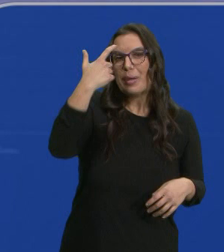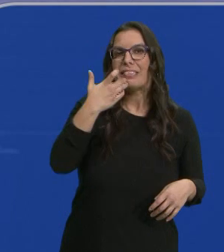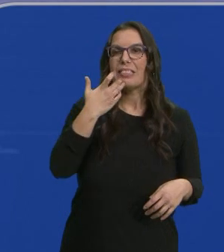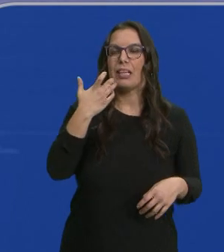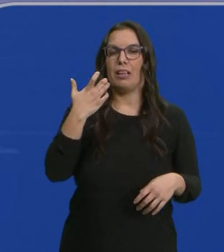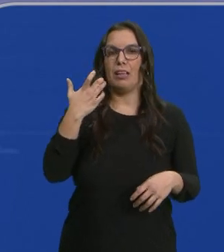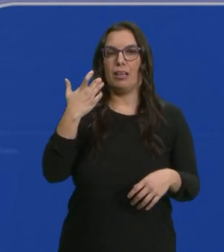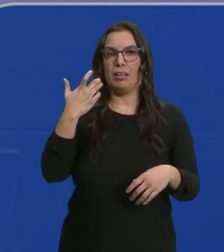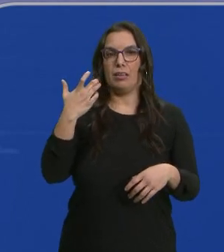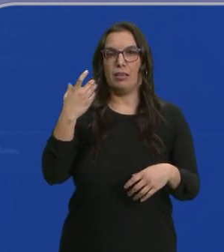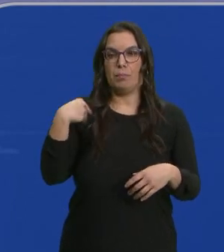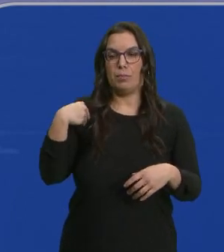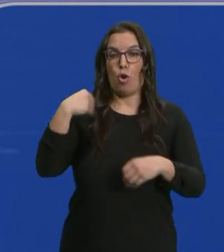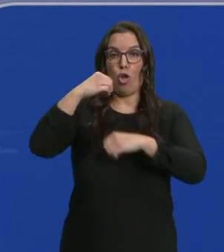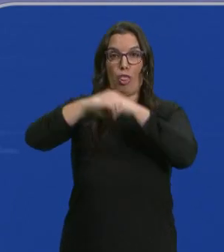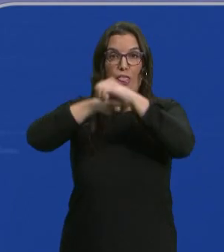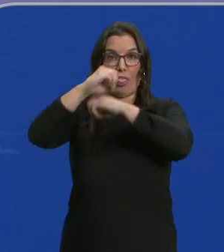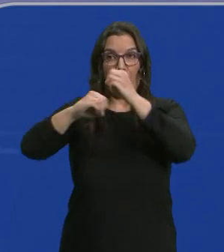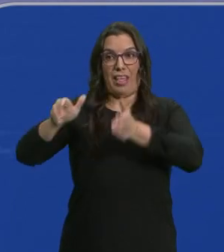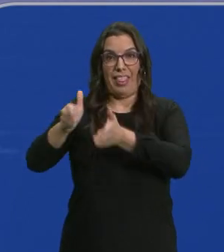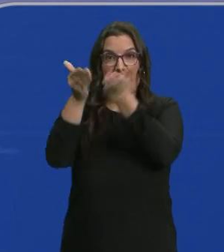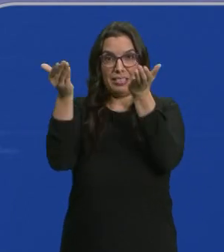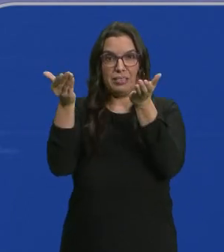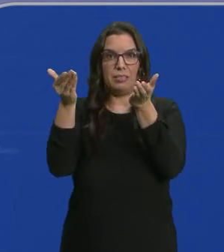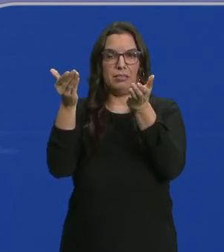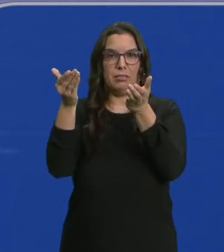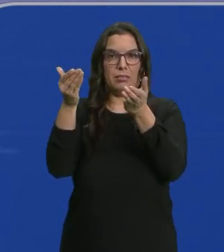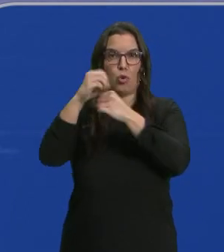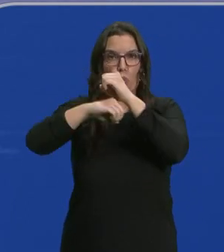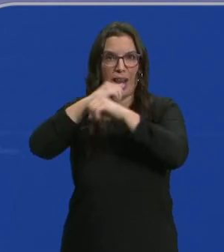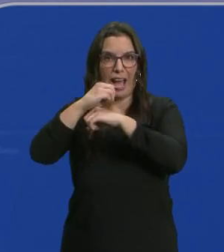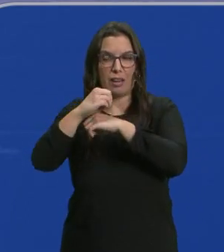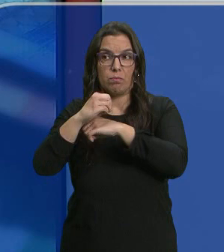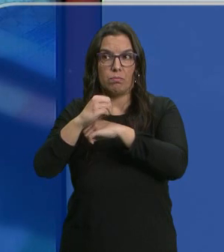no de centros de energía nuclear.